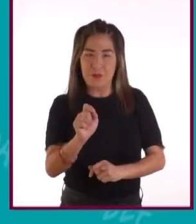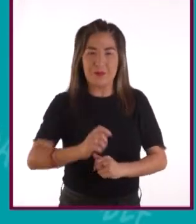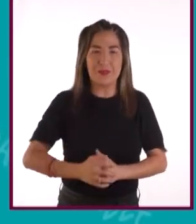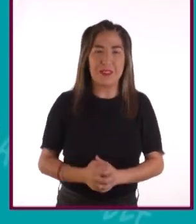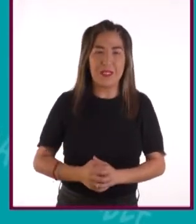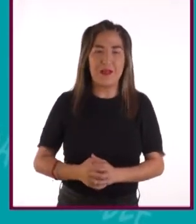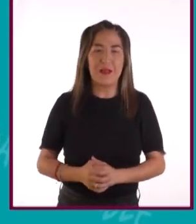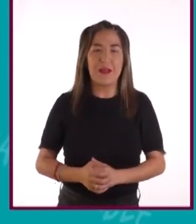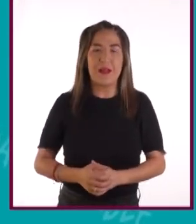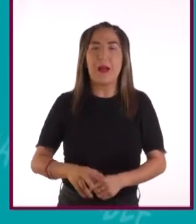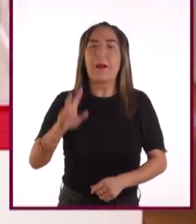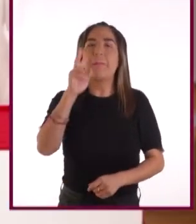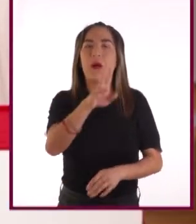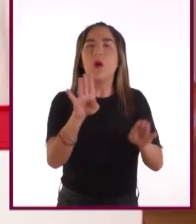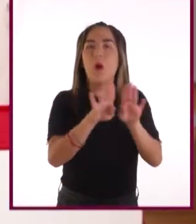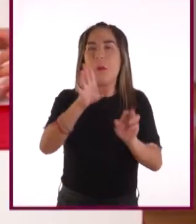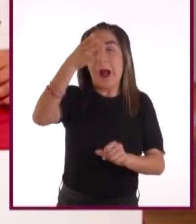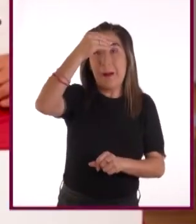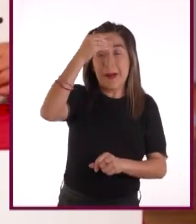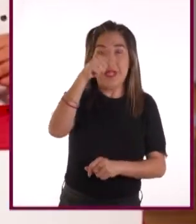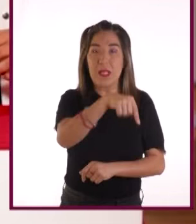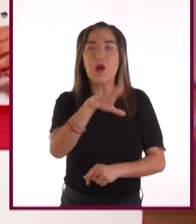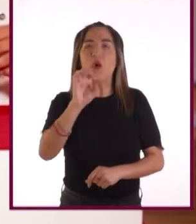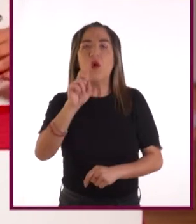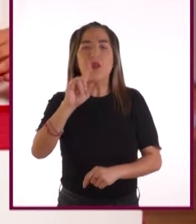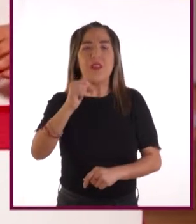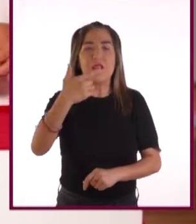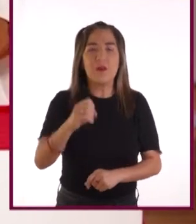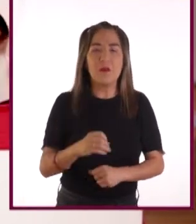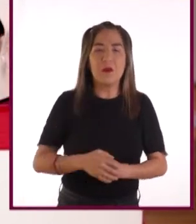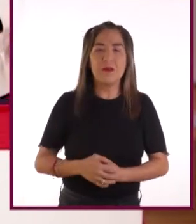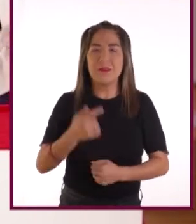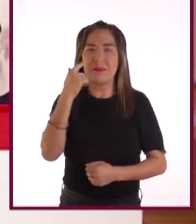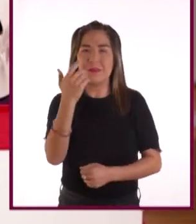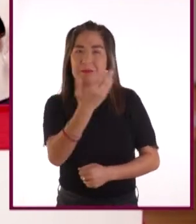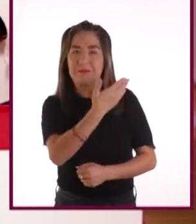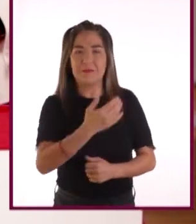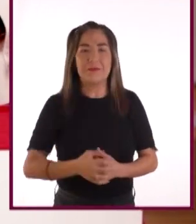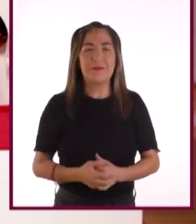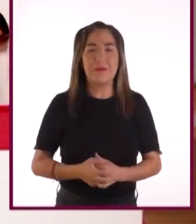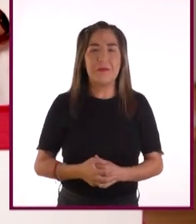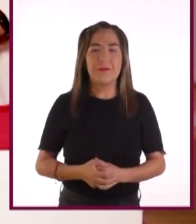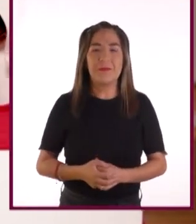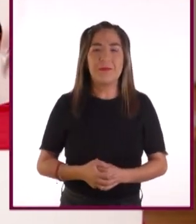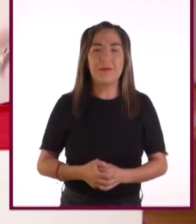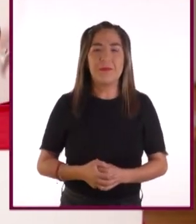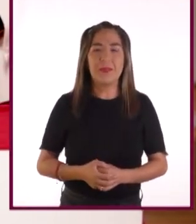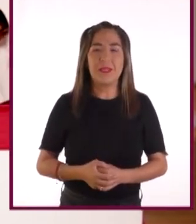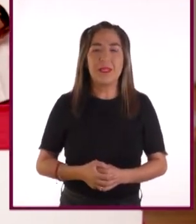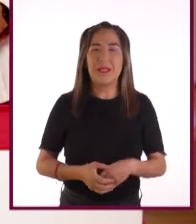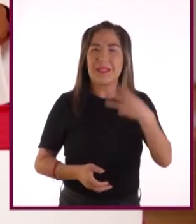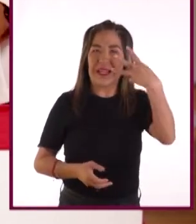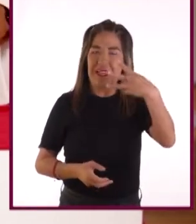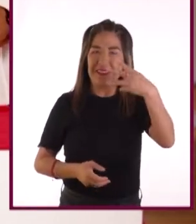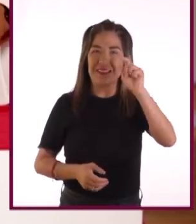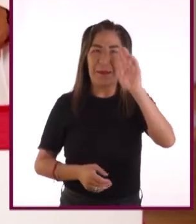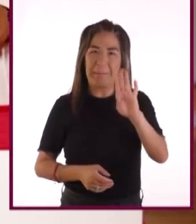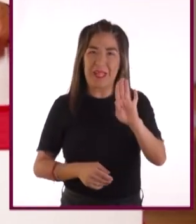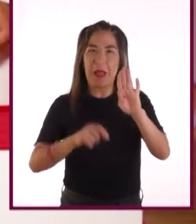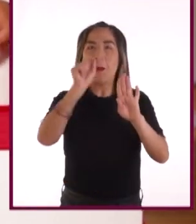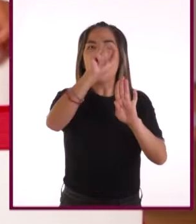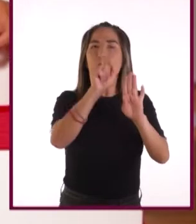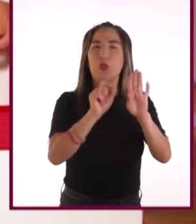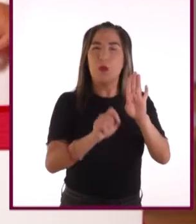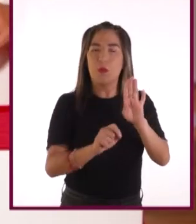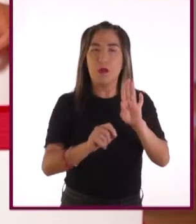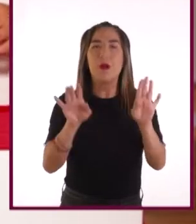punto. En la forma visual de aprendizaje de este código, la B raya en el primer trazo de la letra y 3 puntos.